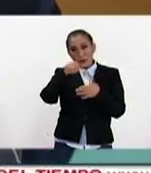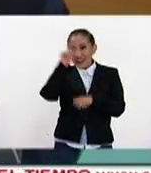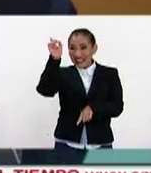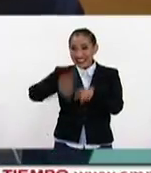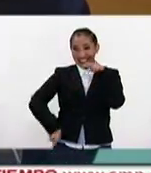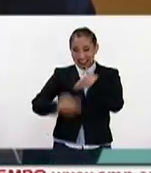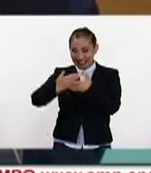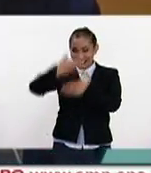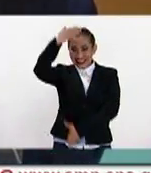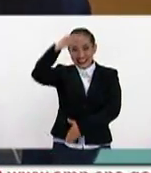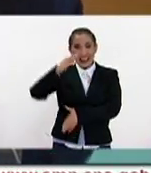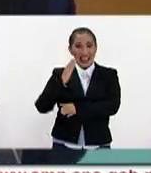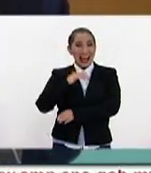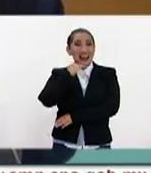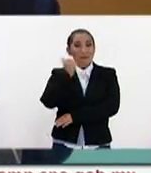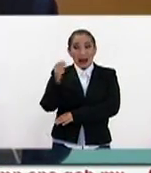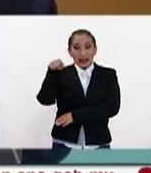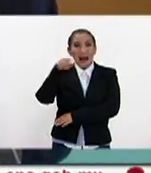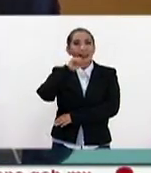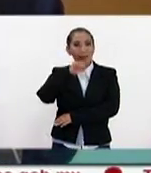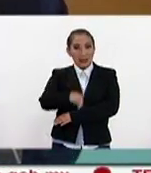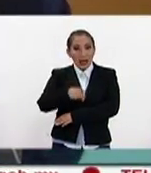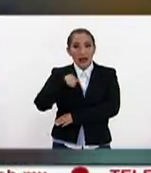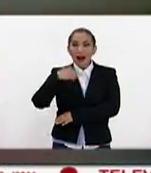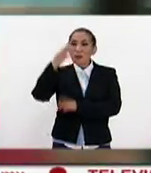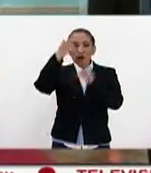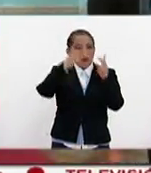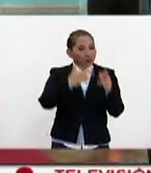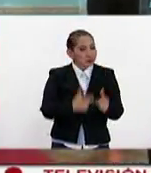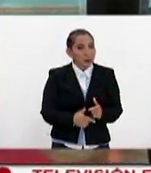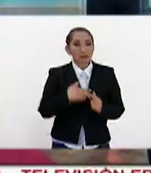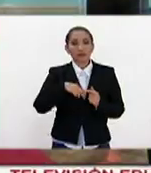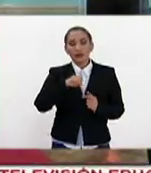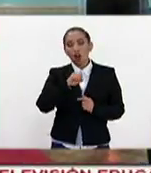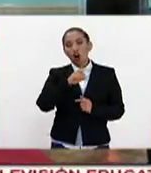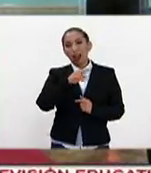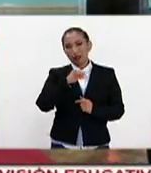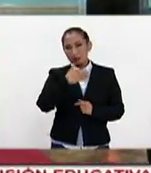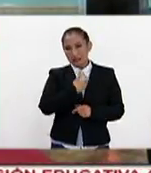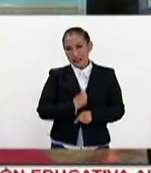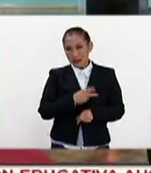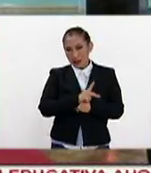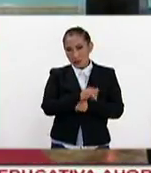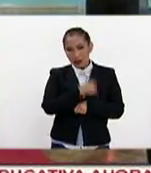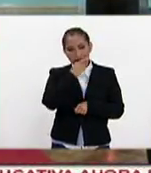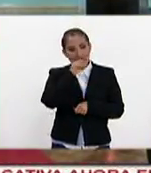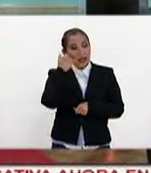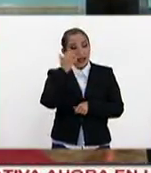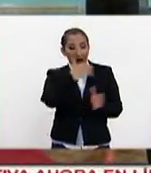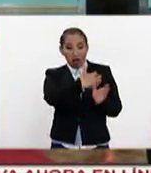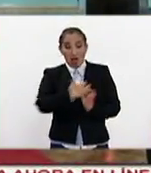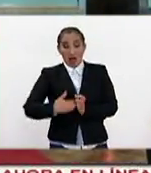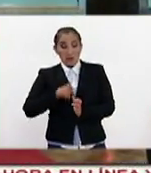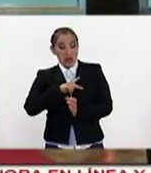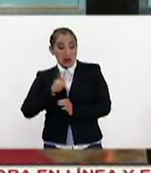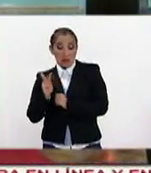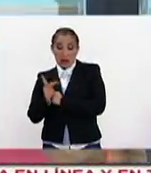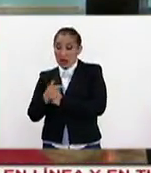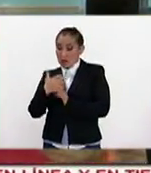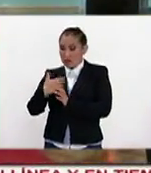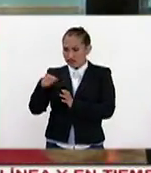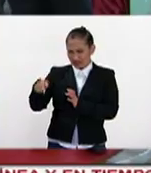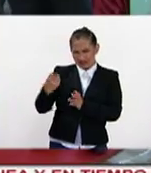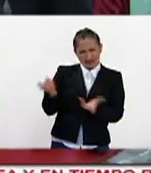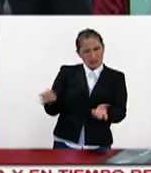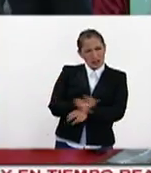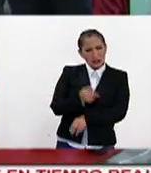caída del muro de Berlín cayeron también todas las murallas. Horacio Cartes criticó quienes buscan aislar a las naciones. En este